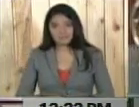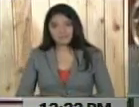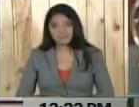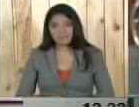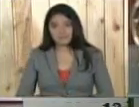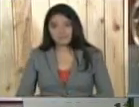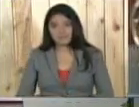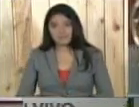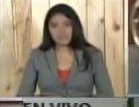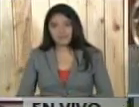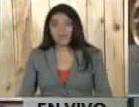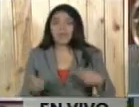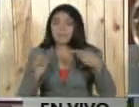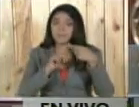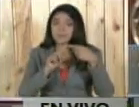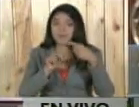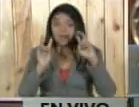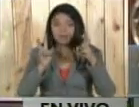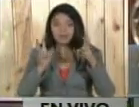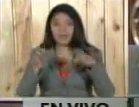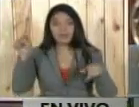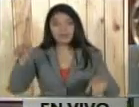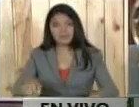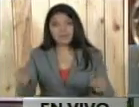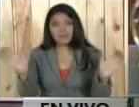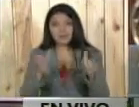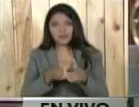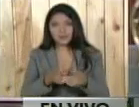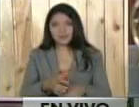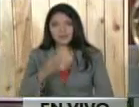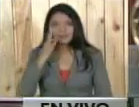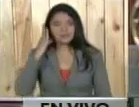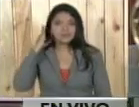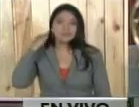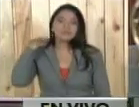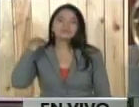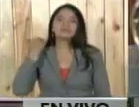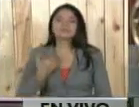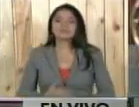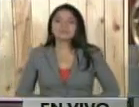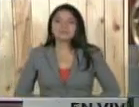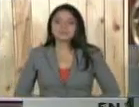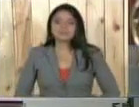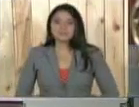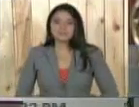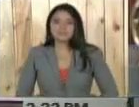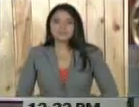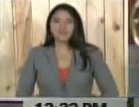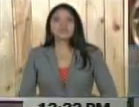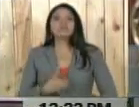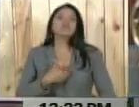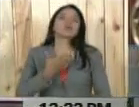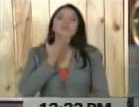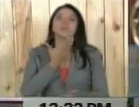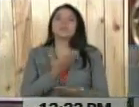Primer punto de esta sesión permanente que propongo